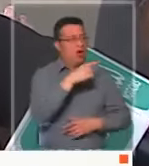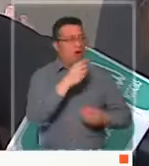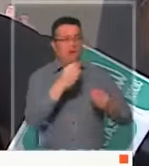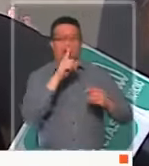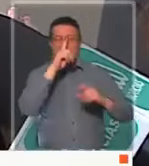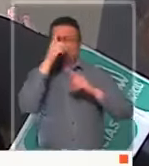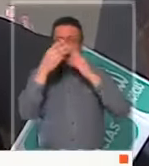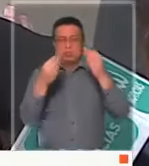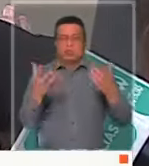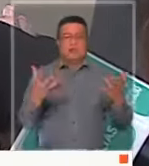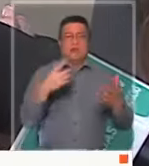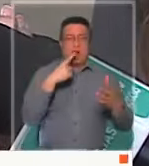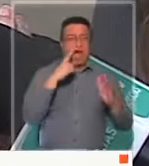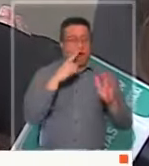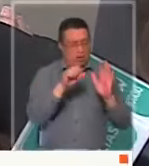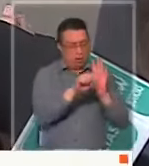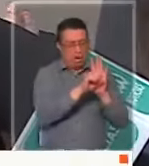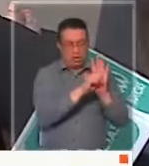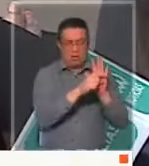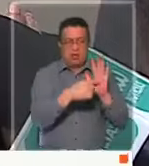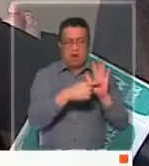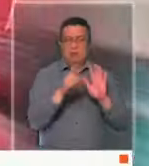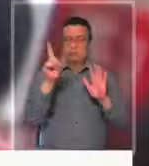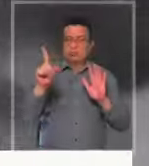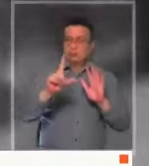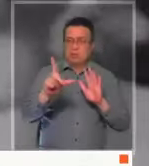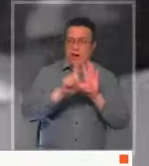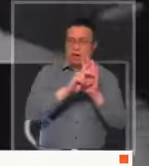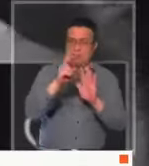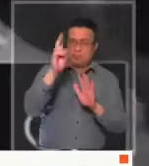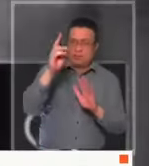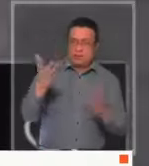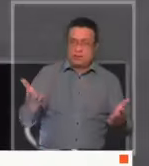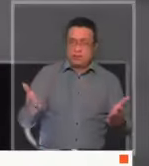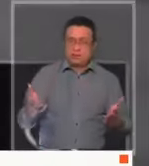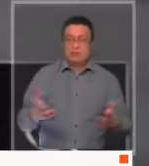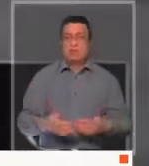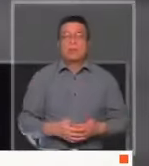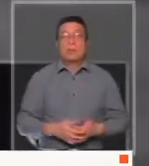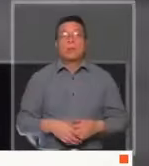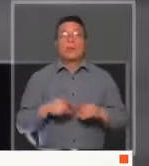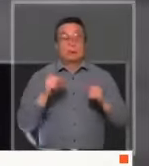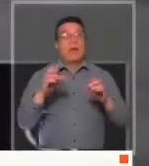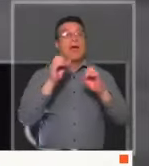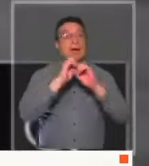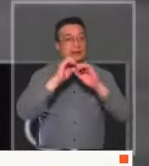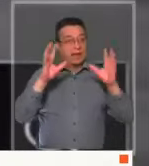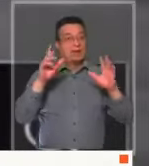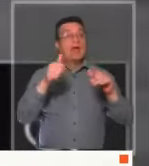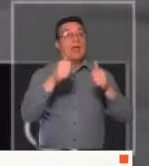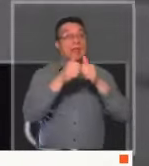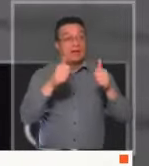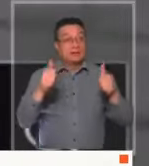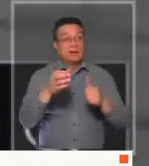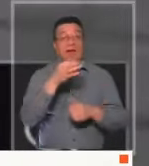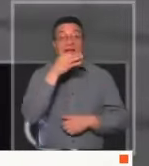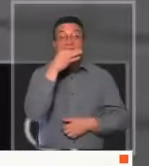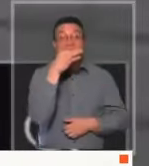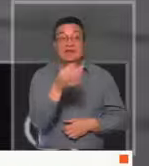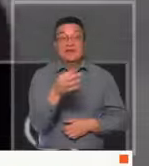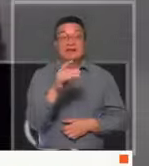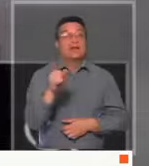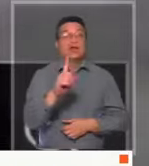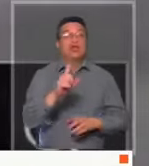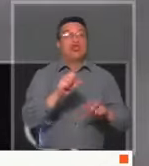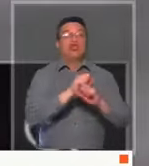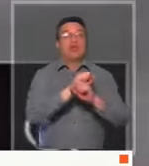que ese artículo existe y está bajo todas las leyes. Si algo tienen claro las autoridades es que prácticamente es